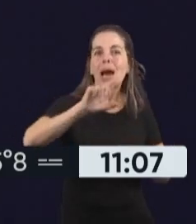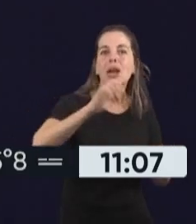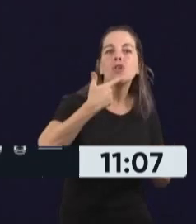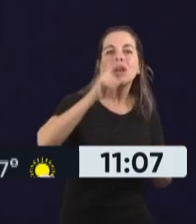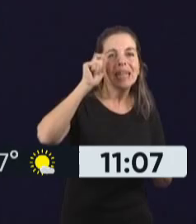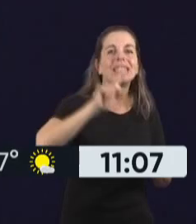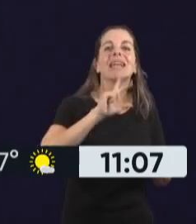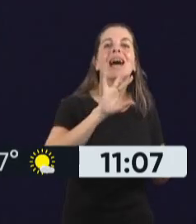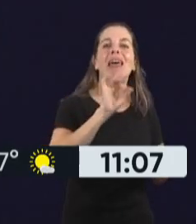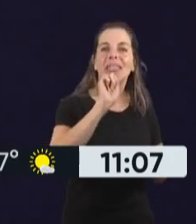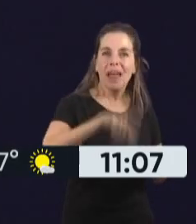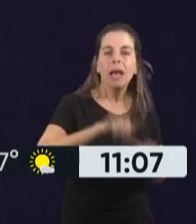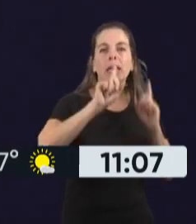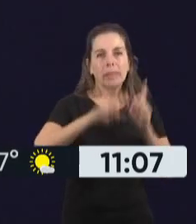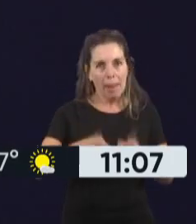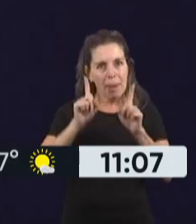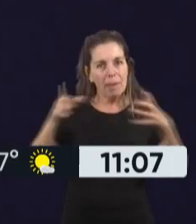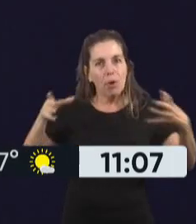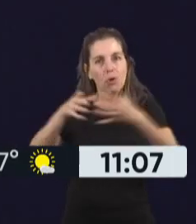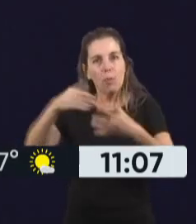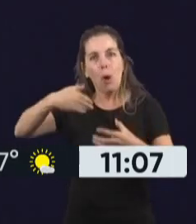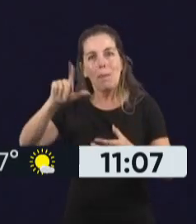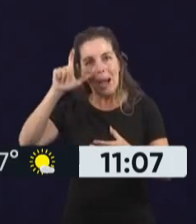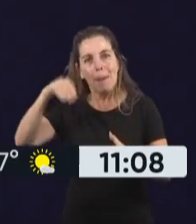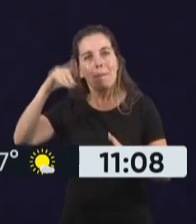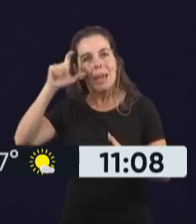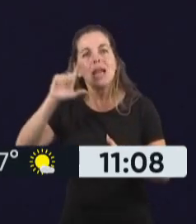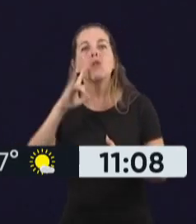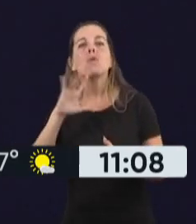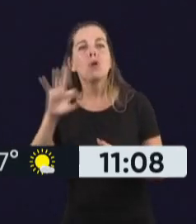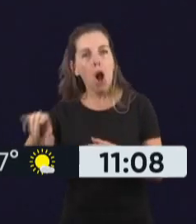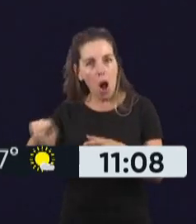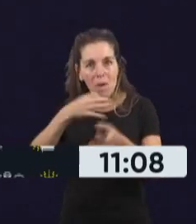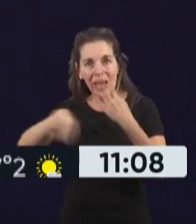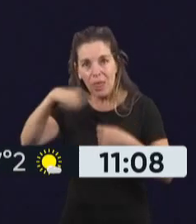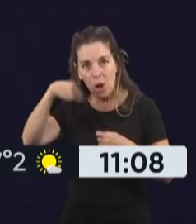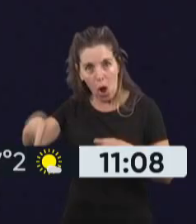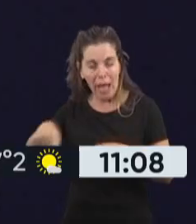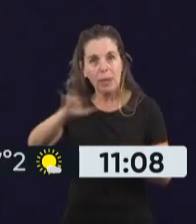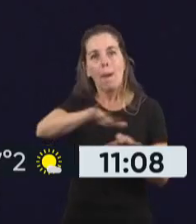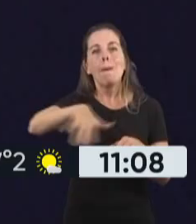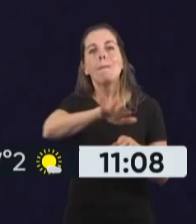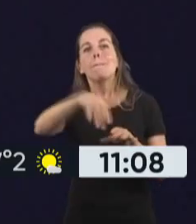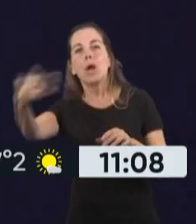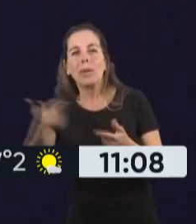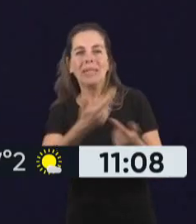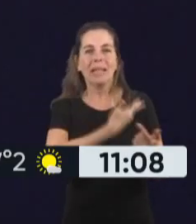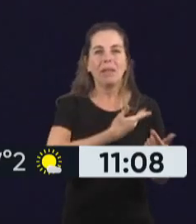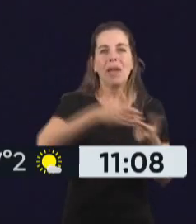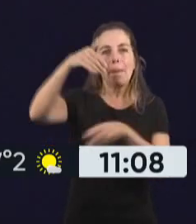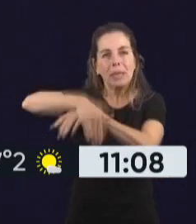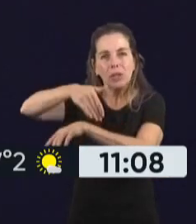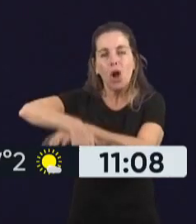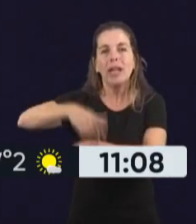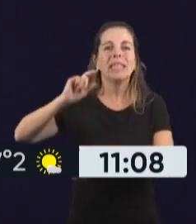detuvo a parte del clan de Mameluco Villalba y se desbarataron bandas criminales en la provincia de Buenos Aires, Santa Fe, Misiones, Entre Ríos,